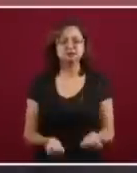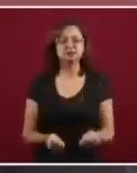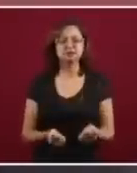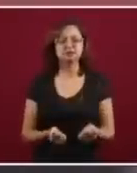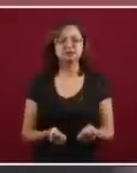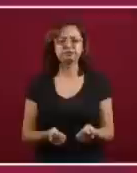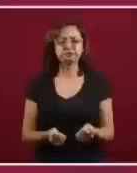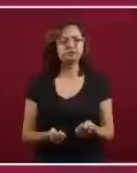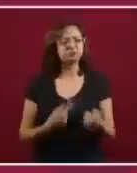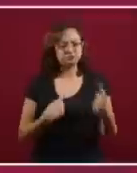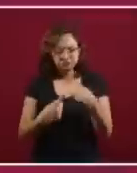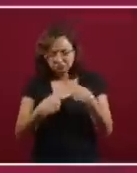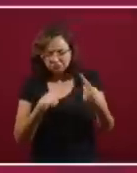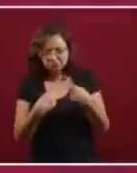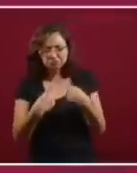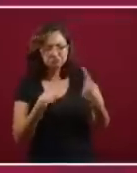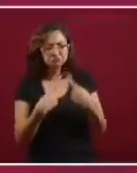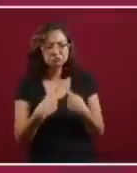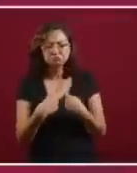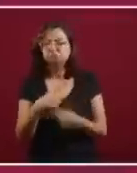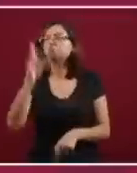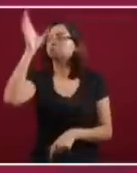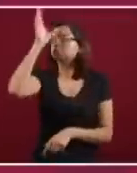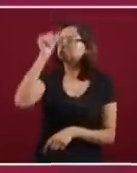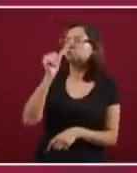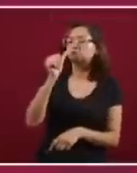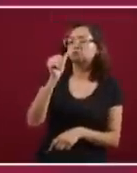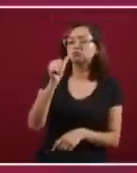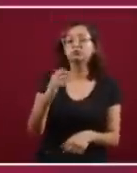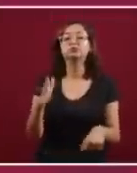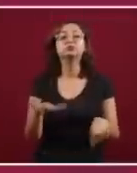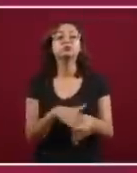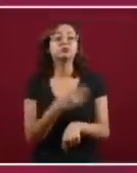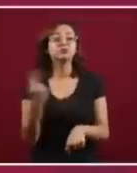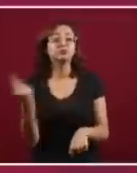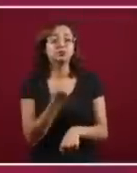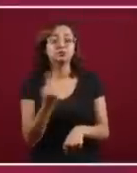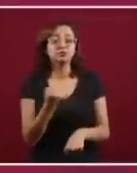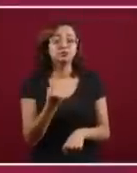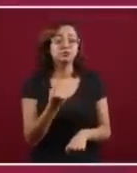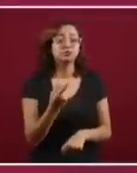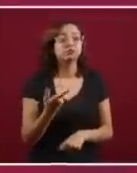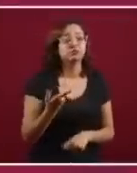y se llevó un arreglo porque las empresas